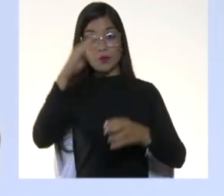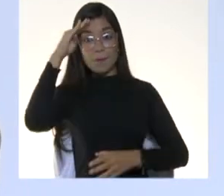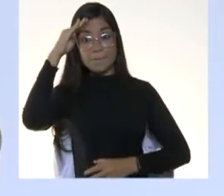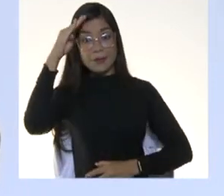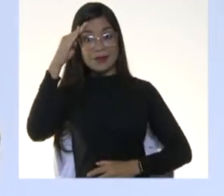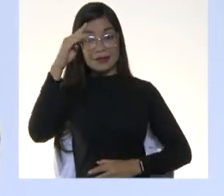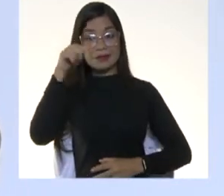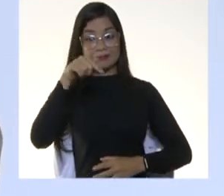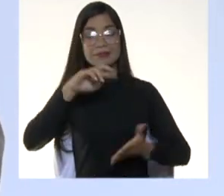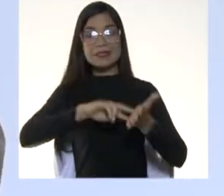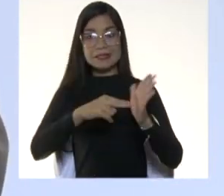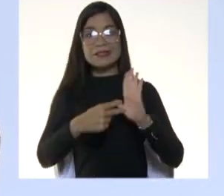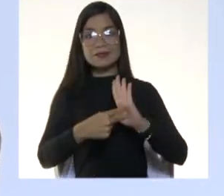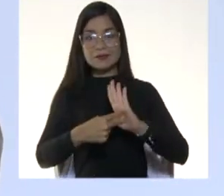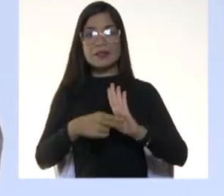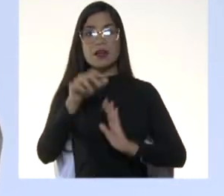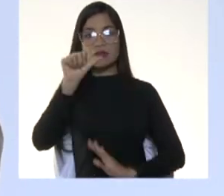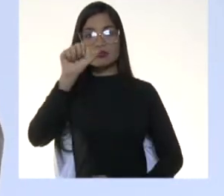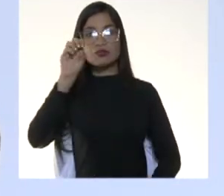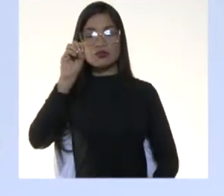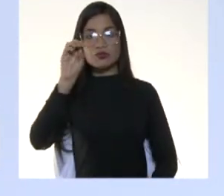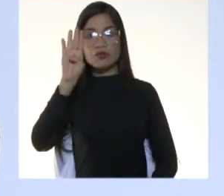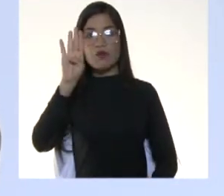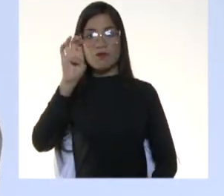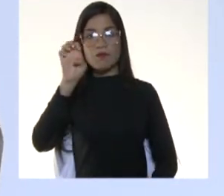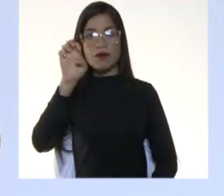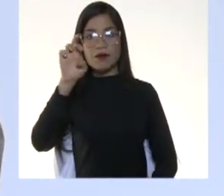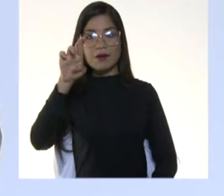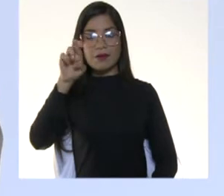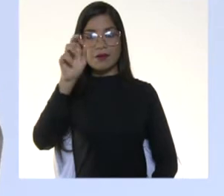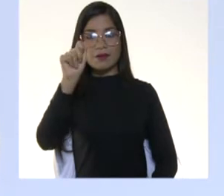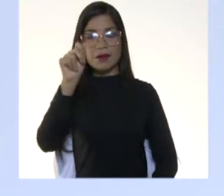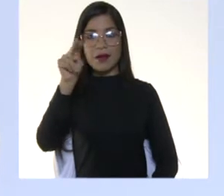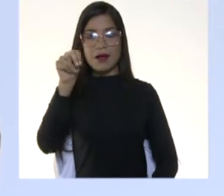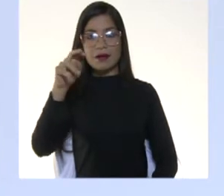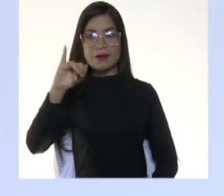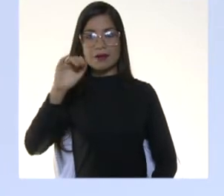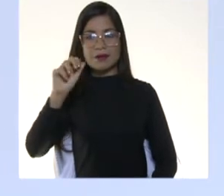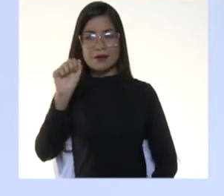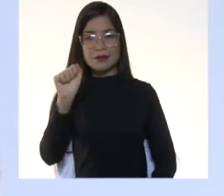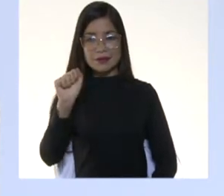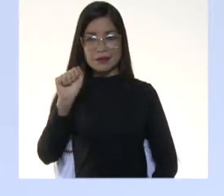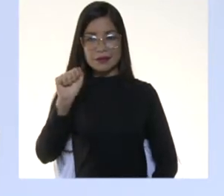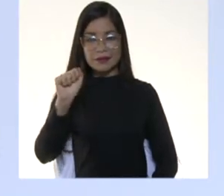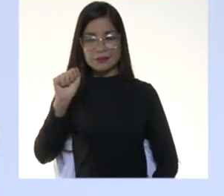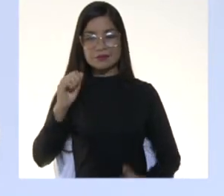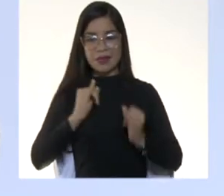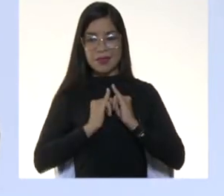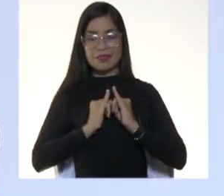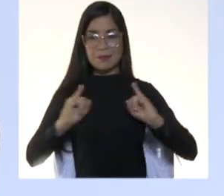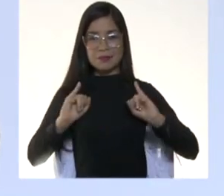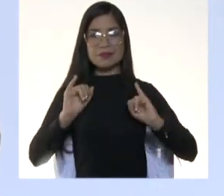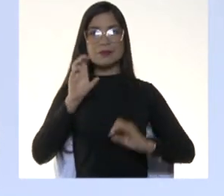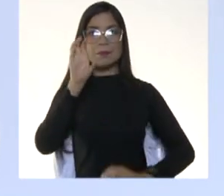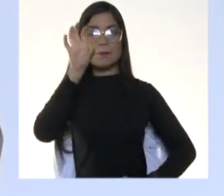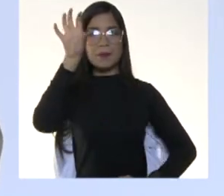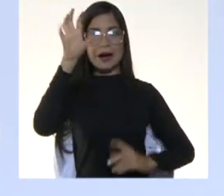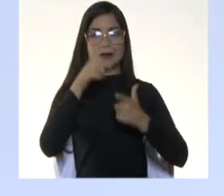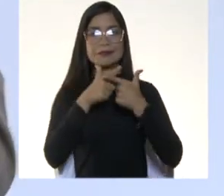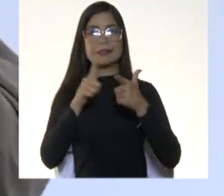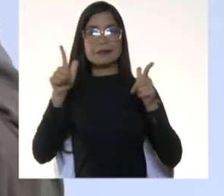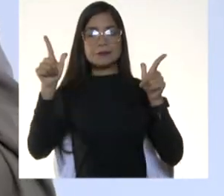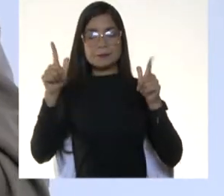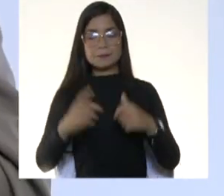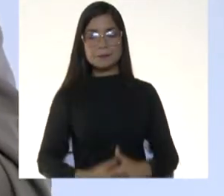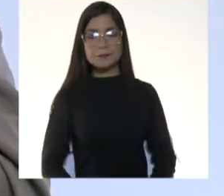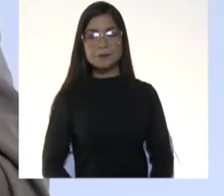tiene que ver con que hasta nuestras industrias estén acopladas a generar mecanismos que fomenten, ojo, lo militar